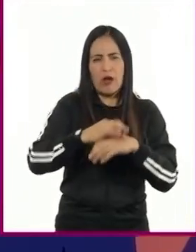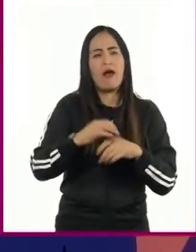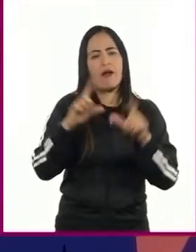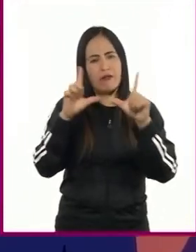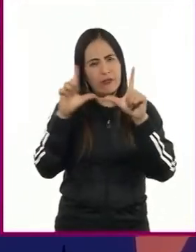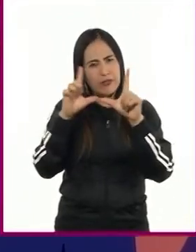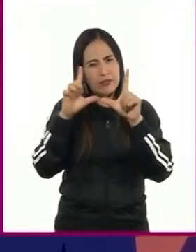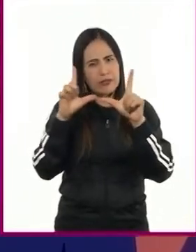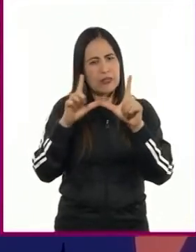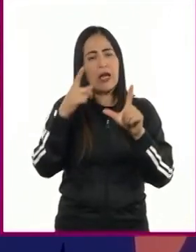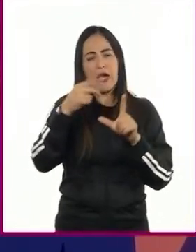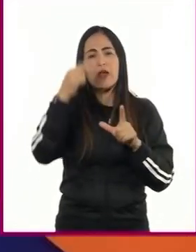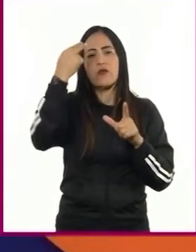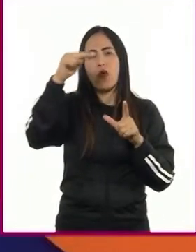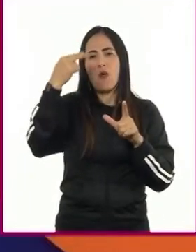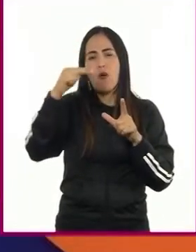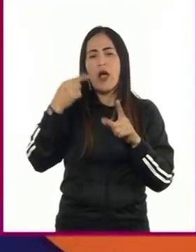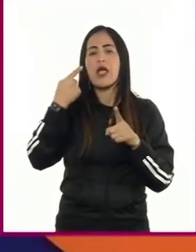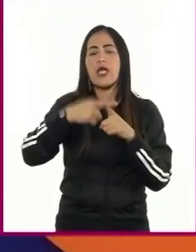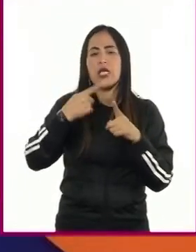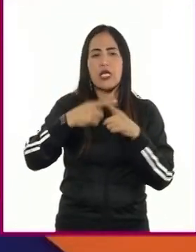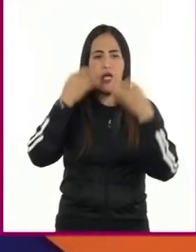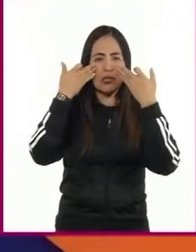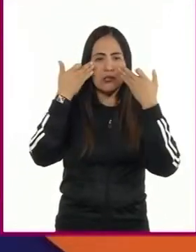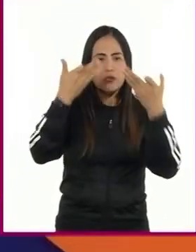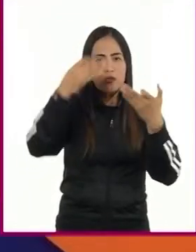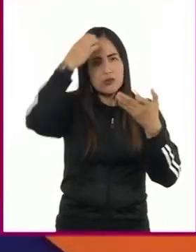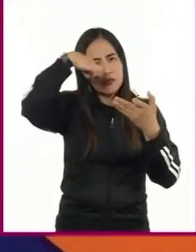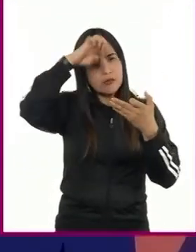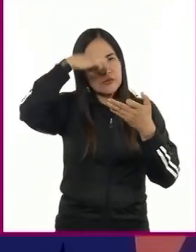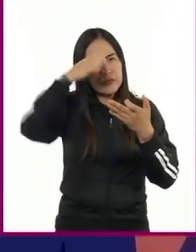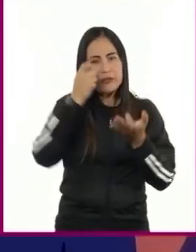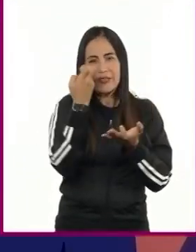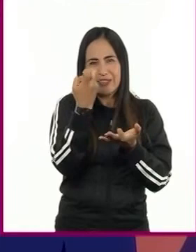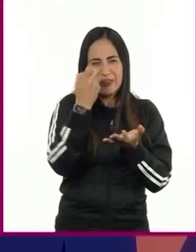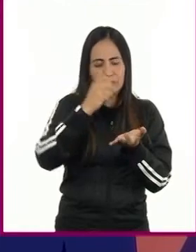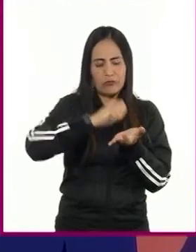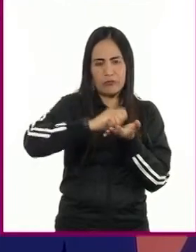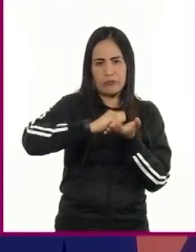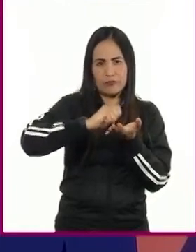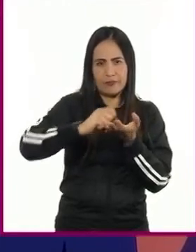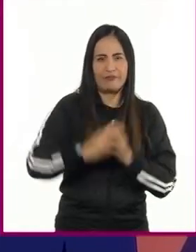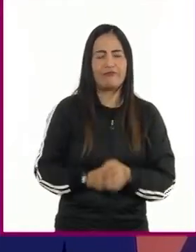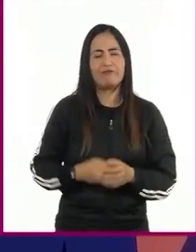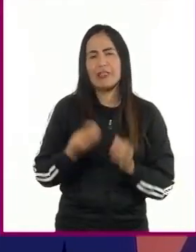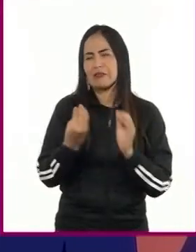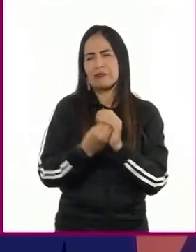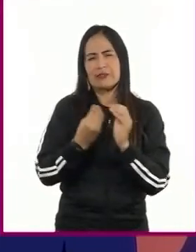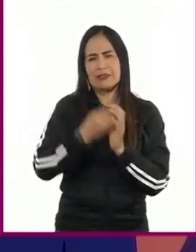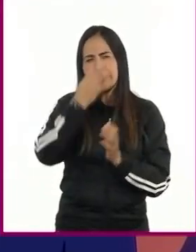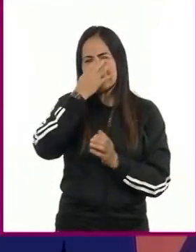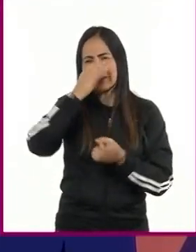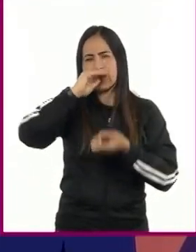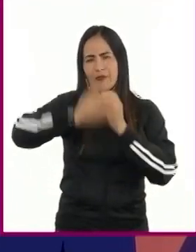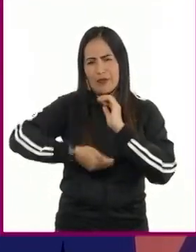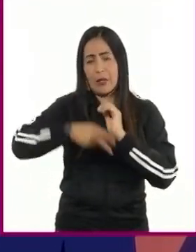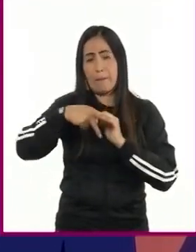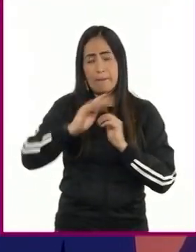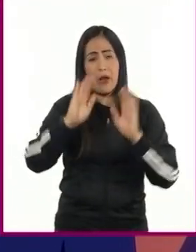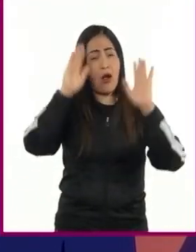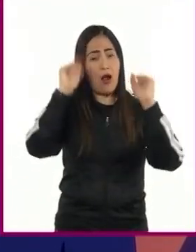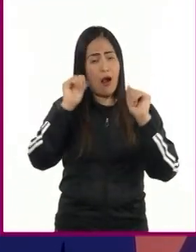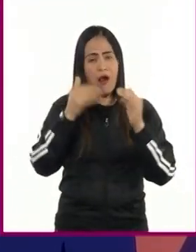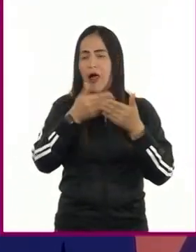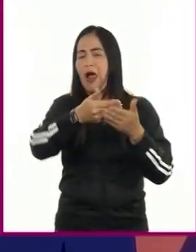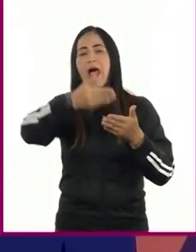o los nombres de las personas que compartieron su testimonio. Profesora, estamos llegando al final de nuestra sesión, pero no podemos despedirnos sin que